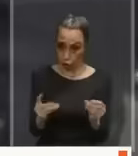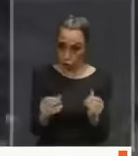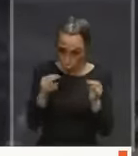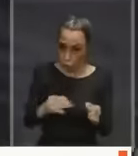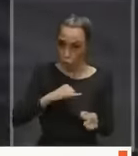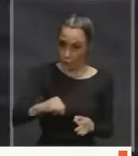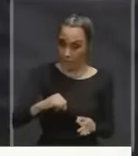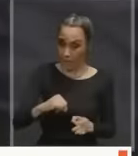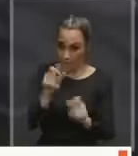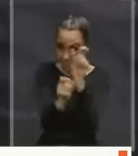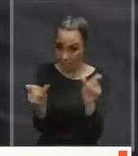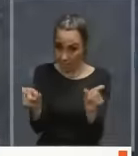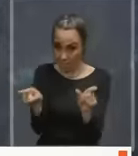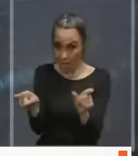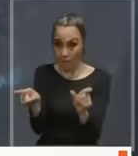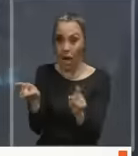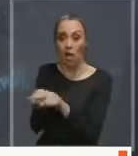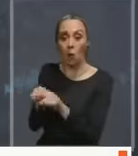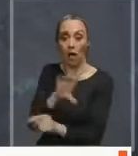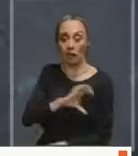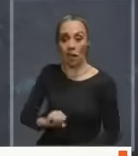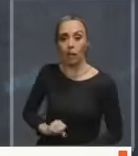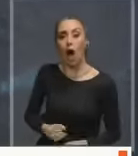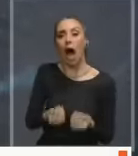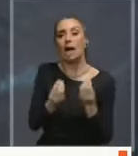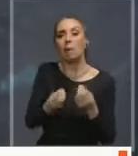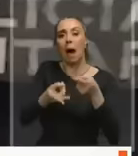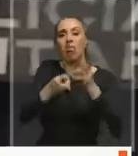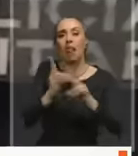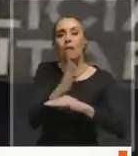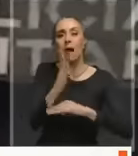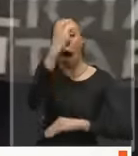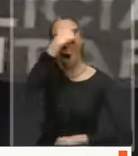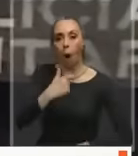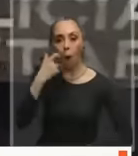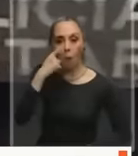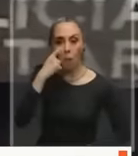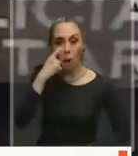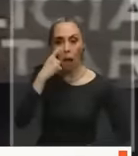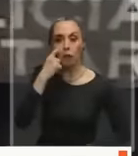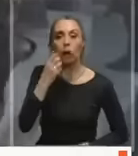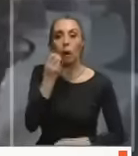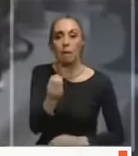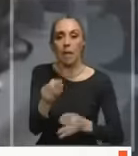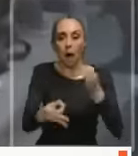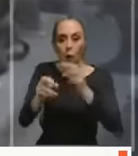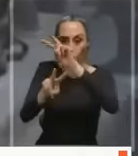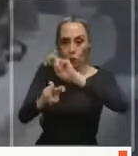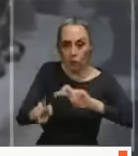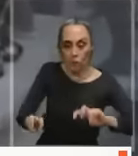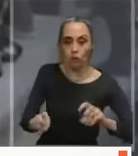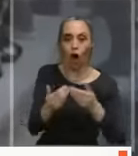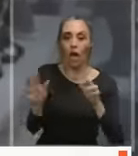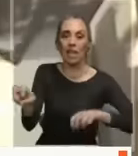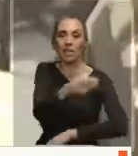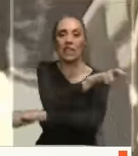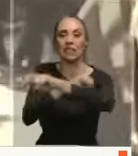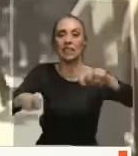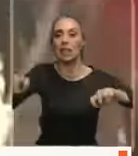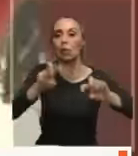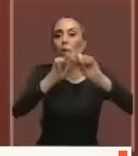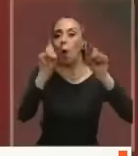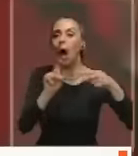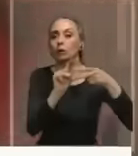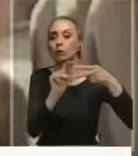definitiva? ¿Y qué pasa con los derechos tan básicos como, por ejemplo, la de un debido proceso, la libertad de circulación?